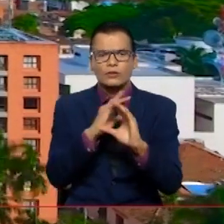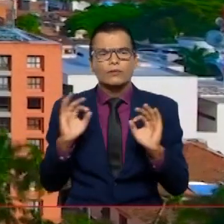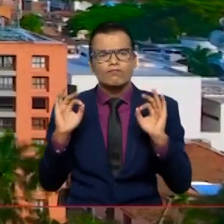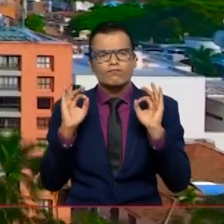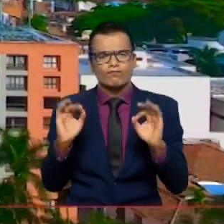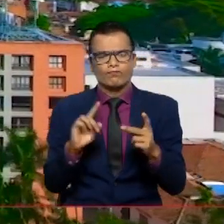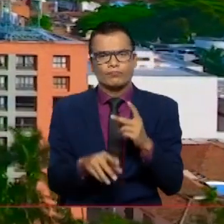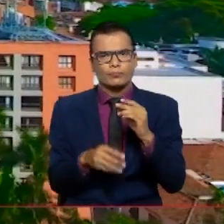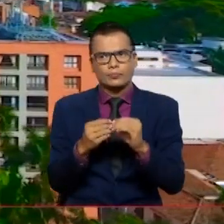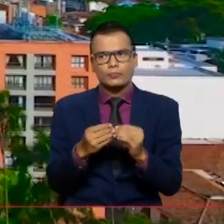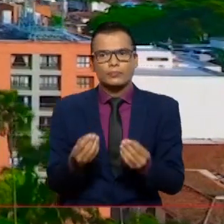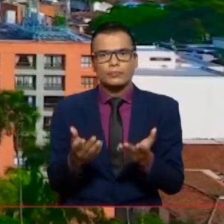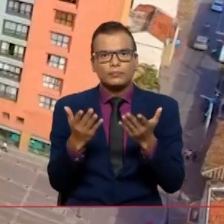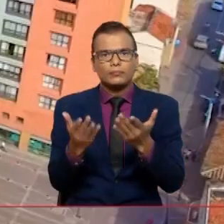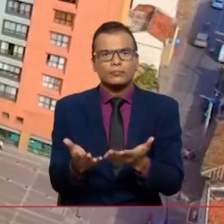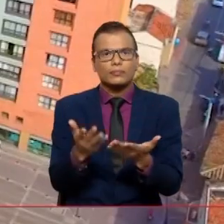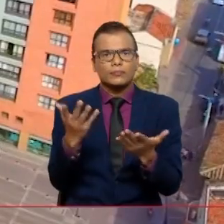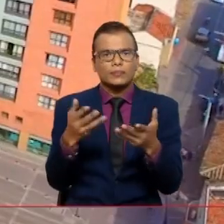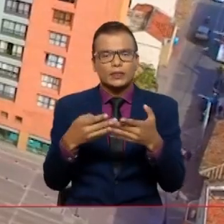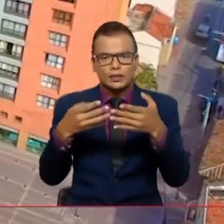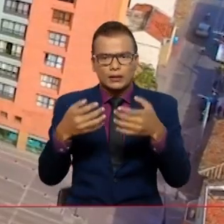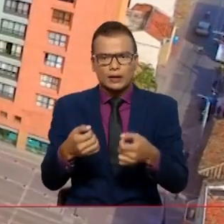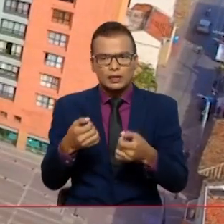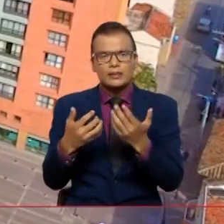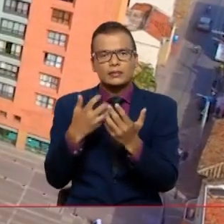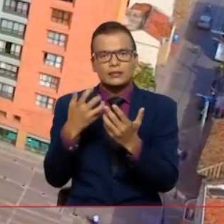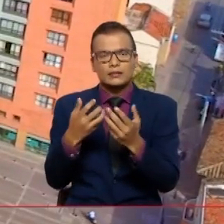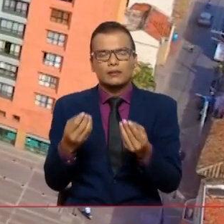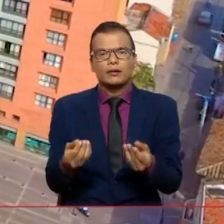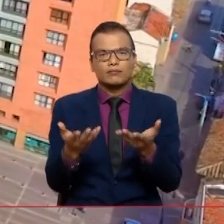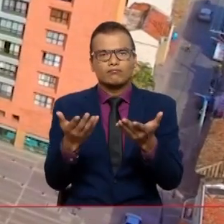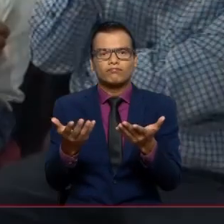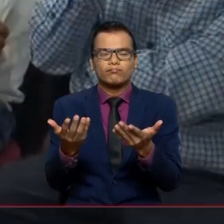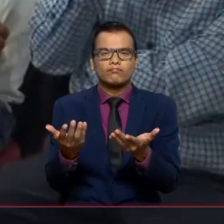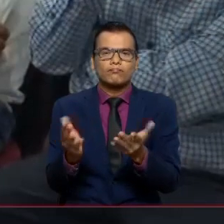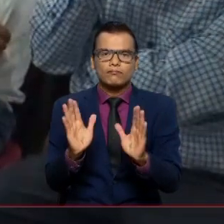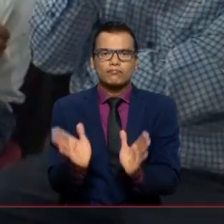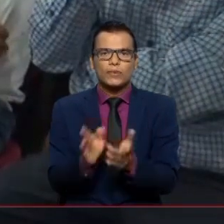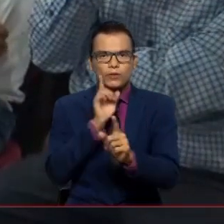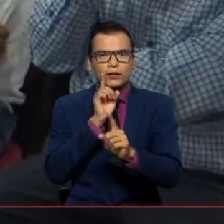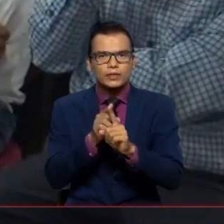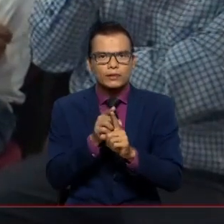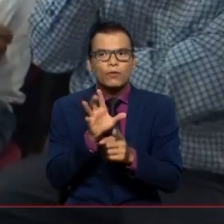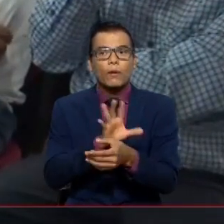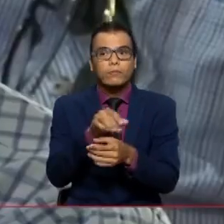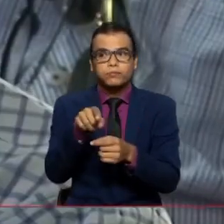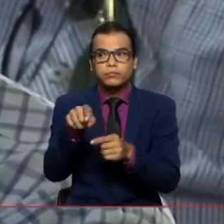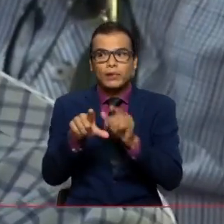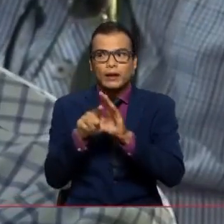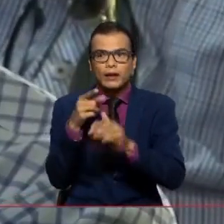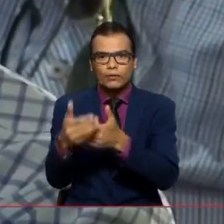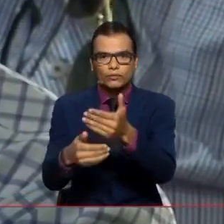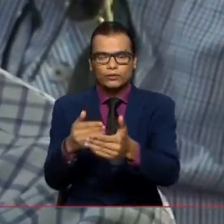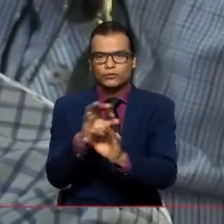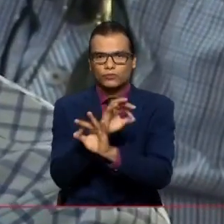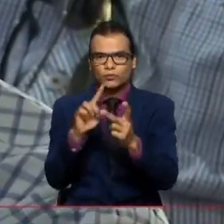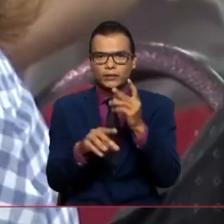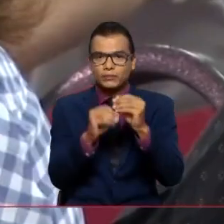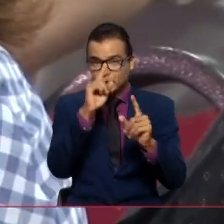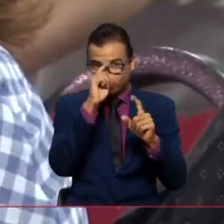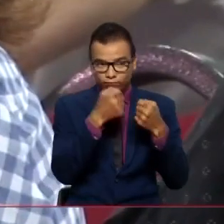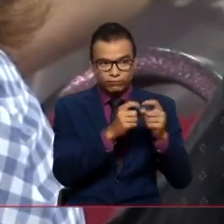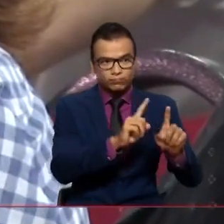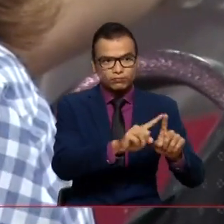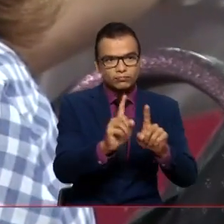fuerza pública mejorar el sistema carcelario para disminuir a cero la criminalidad desde los centros penitenciarios lograr una alianza con